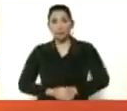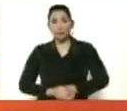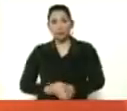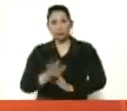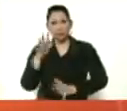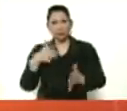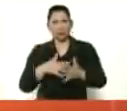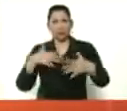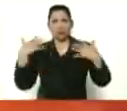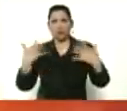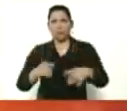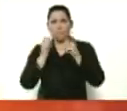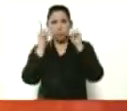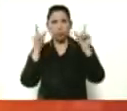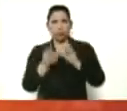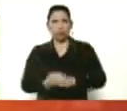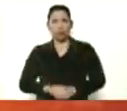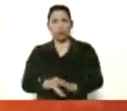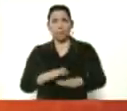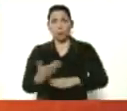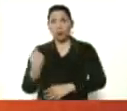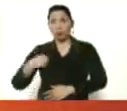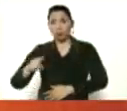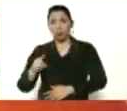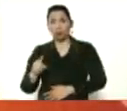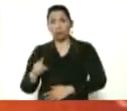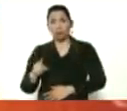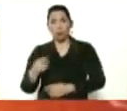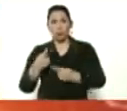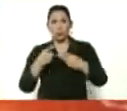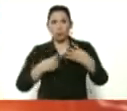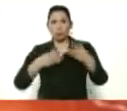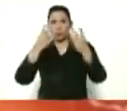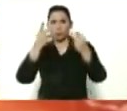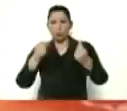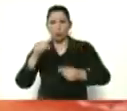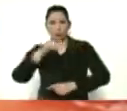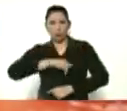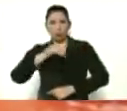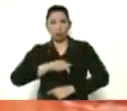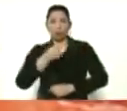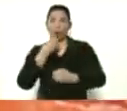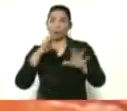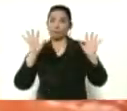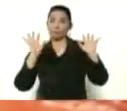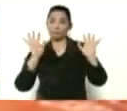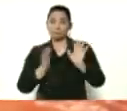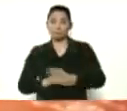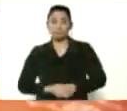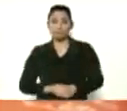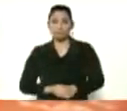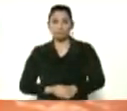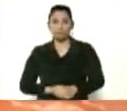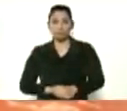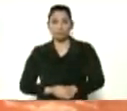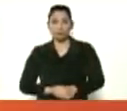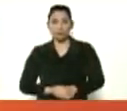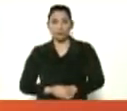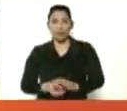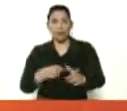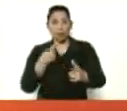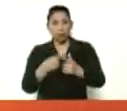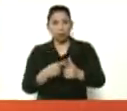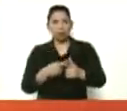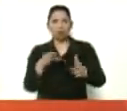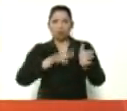5.000, bastante, me sorprende, porque sí, yo tenía otros números aquí. Bueno, y por imagínate, bastante. Entonces me estás diciendo, vuelve